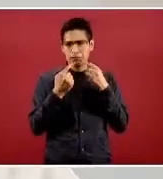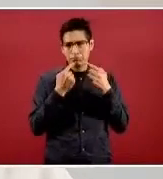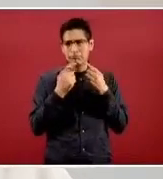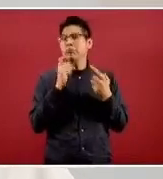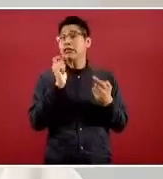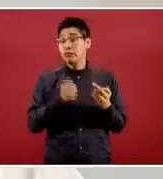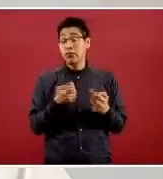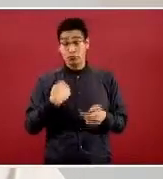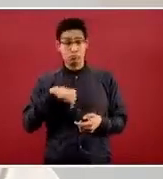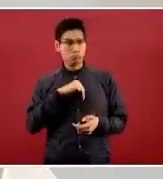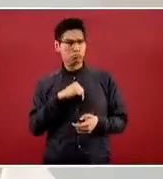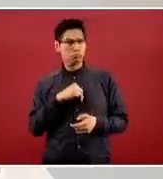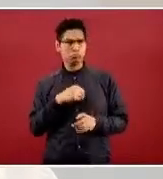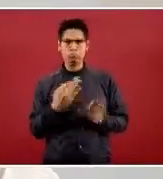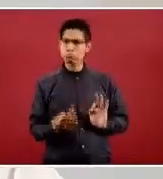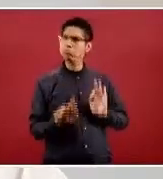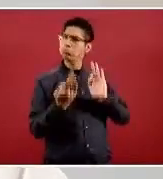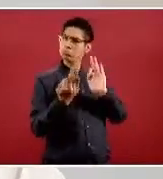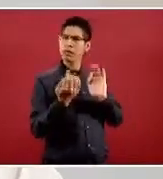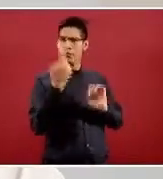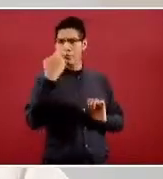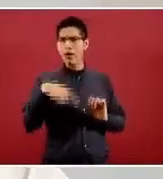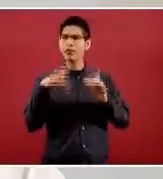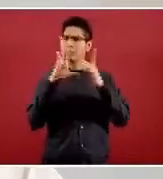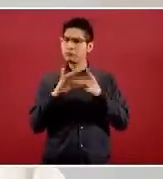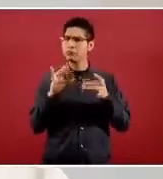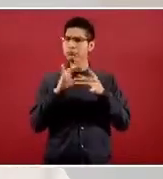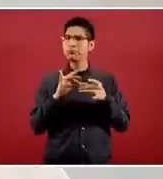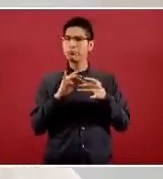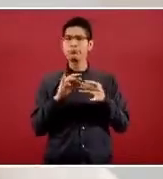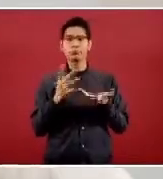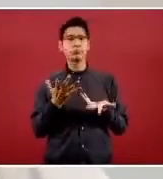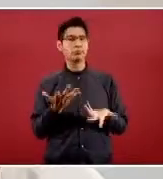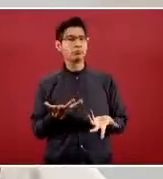tendremos que dar la cara y tomar acuerdos serios y profesionales como los que hemos tomado,